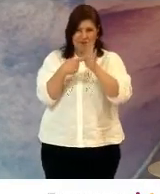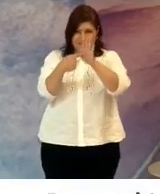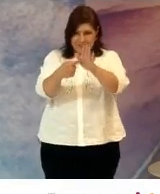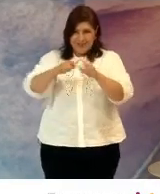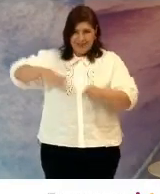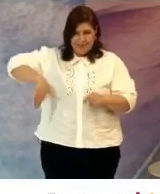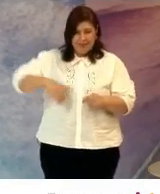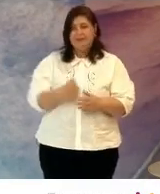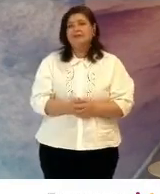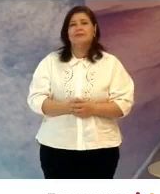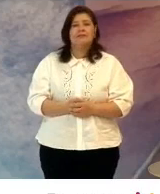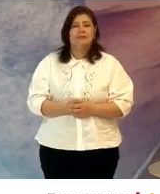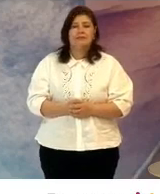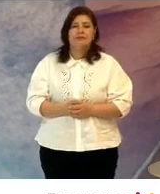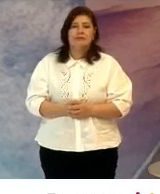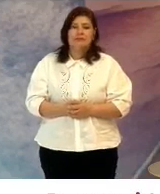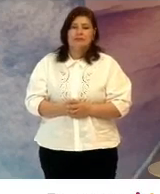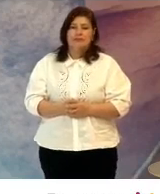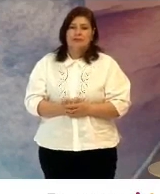la